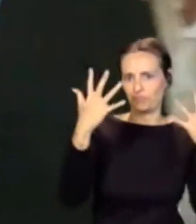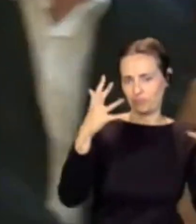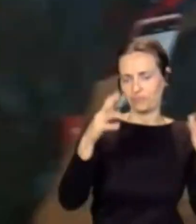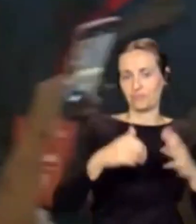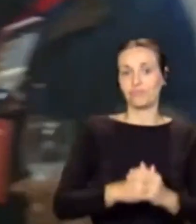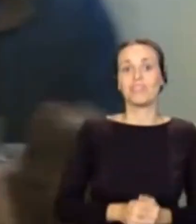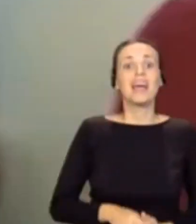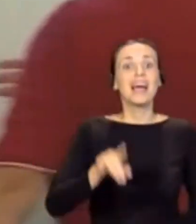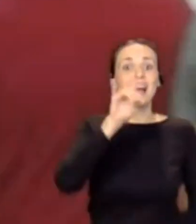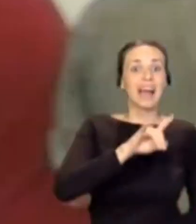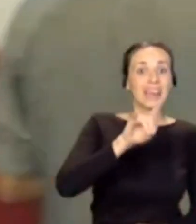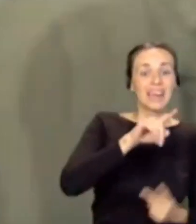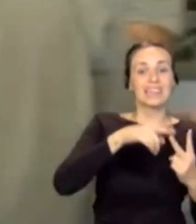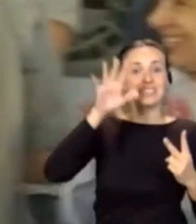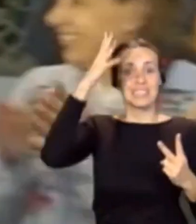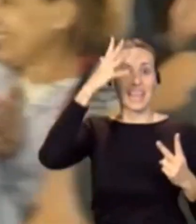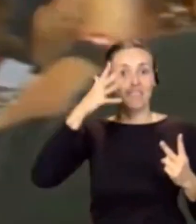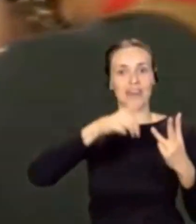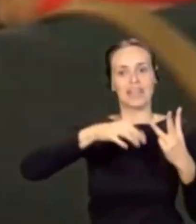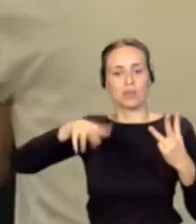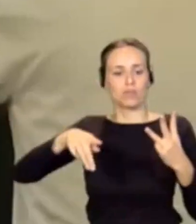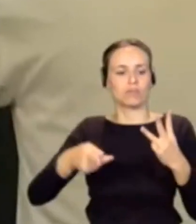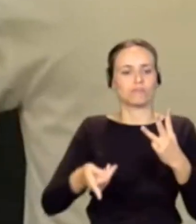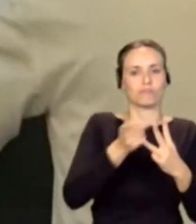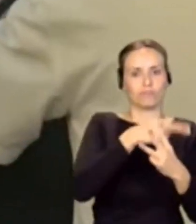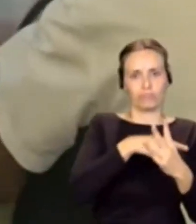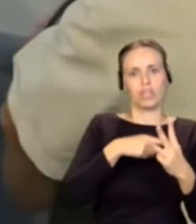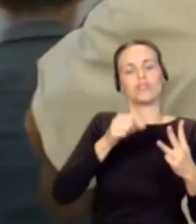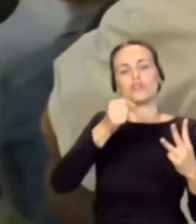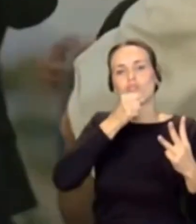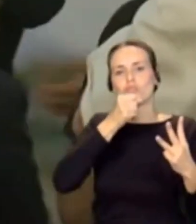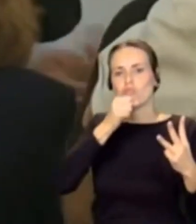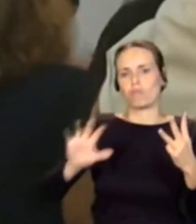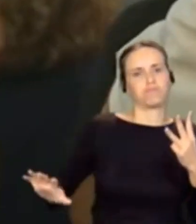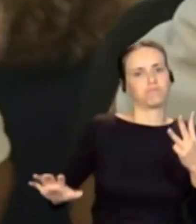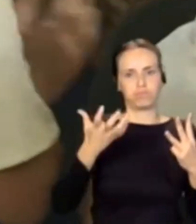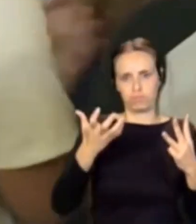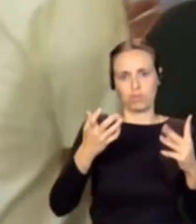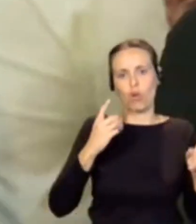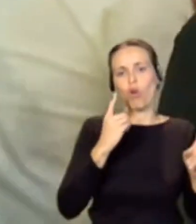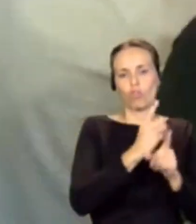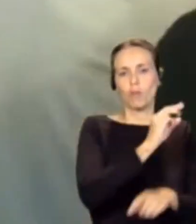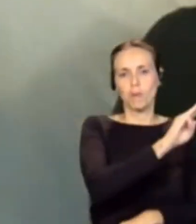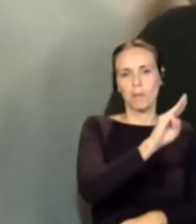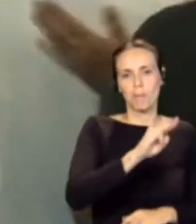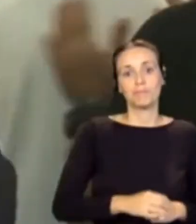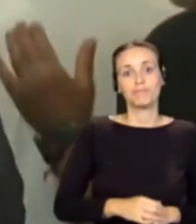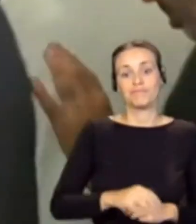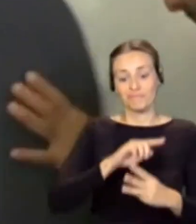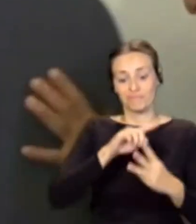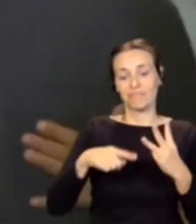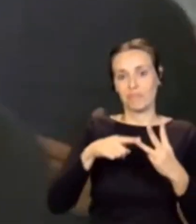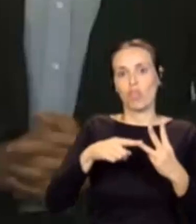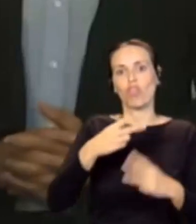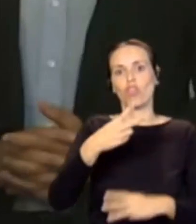Canarias ha sido, junto a Navarra y Cataluña, una de las 3 comunidades autónomas donde los socialistas se han impuesto a los populares. Han sacado más de